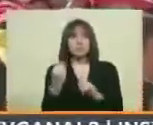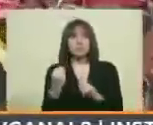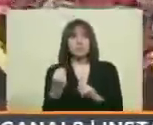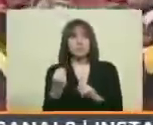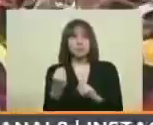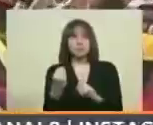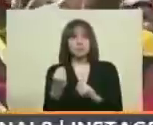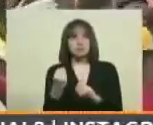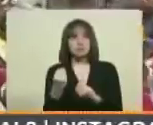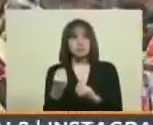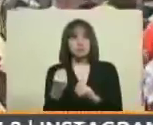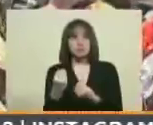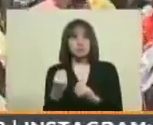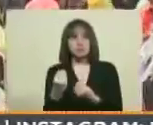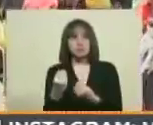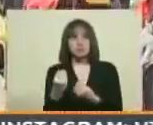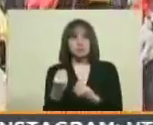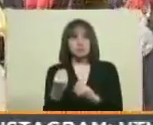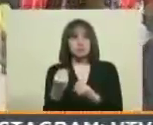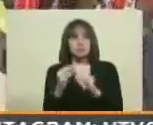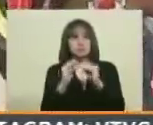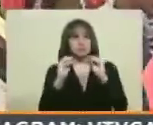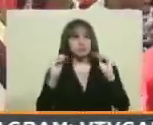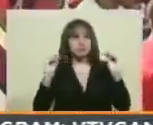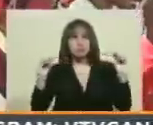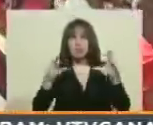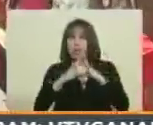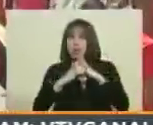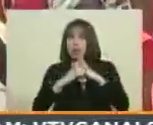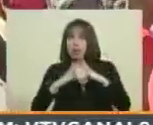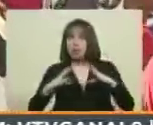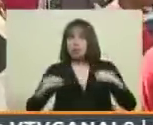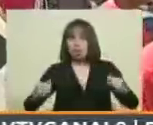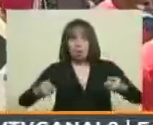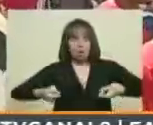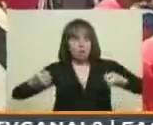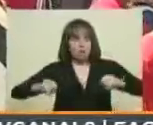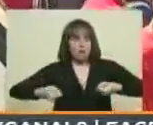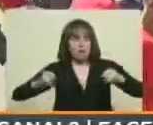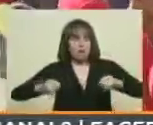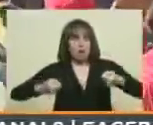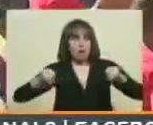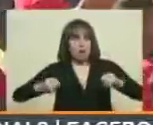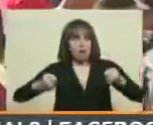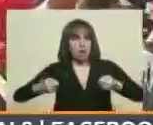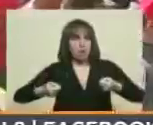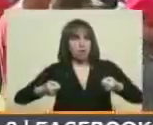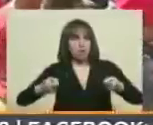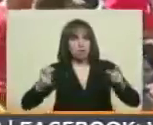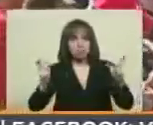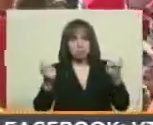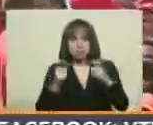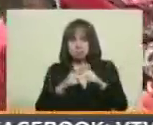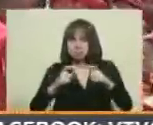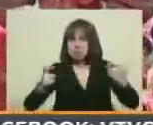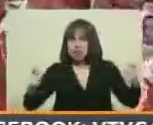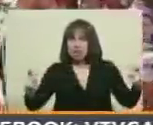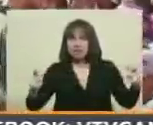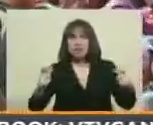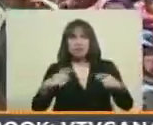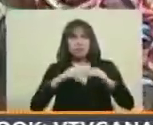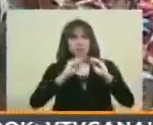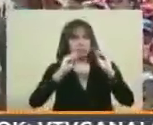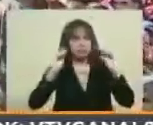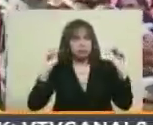que existe a toda la red de supermercados y abastos que existe a